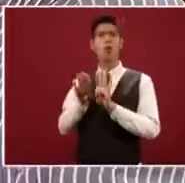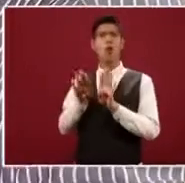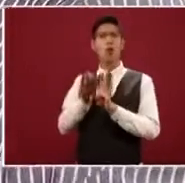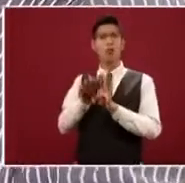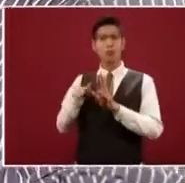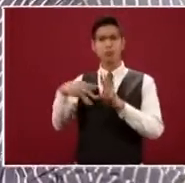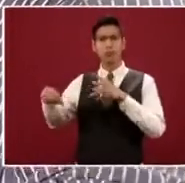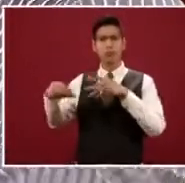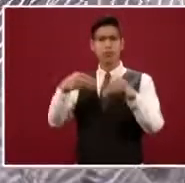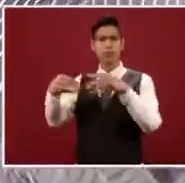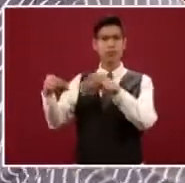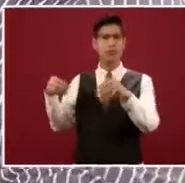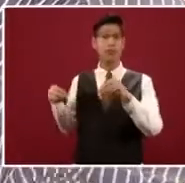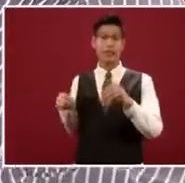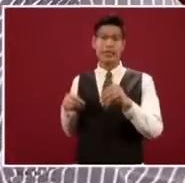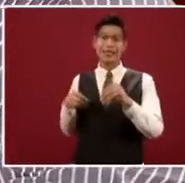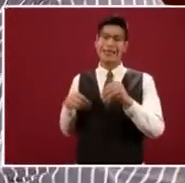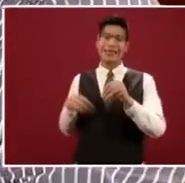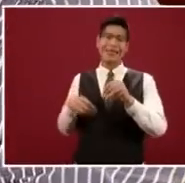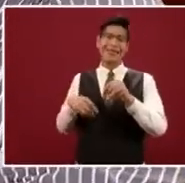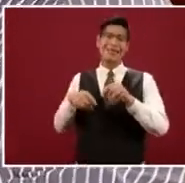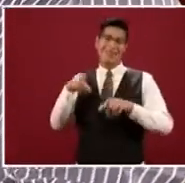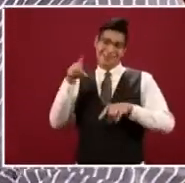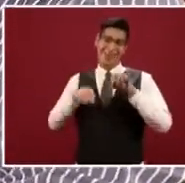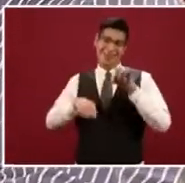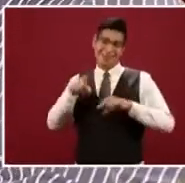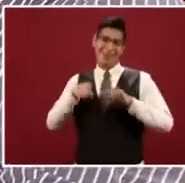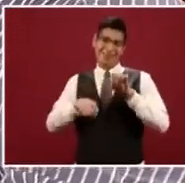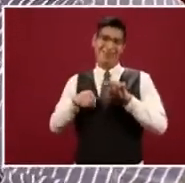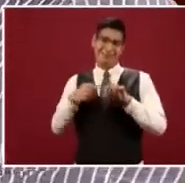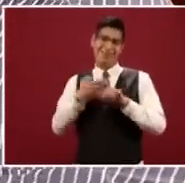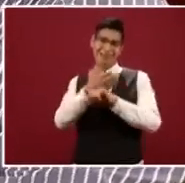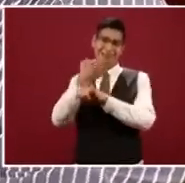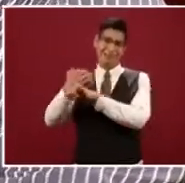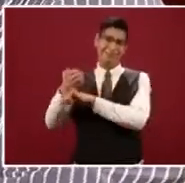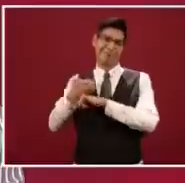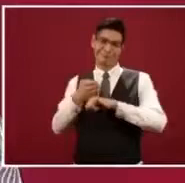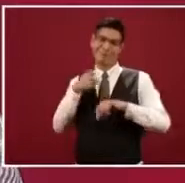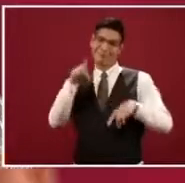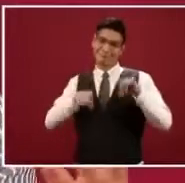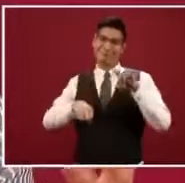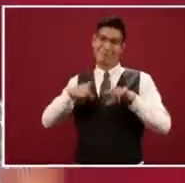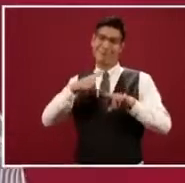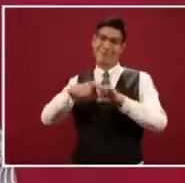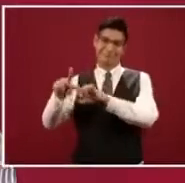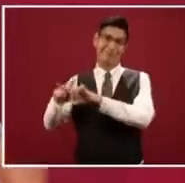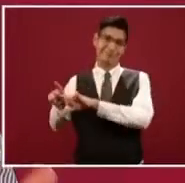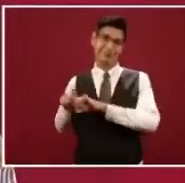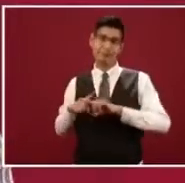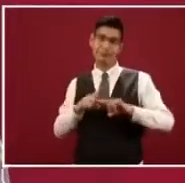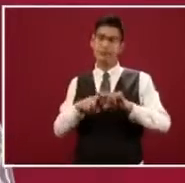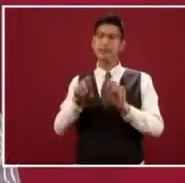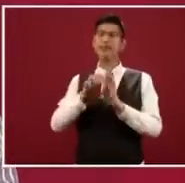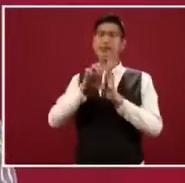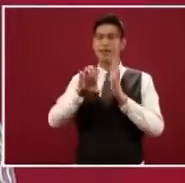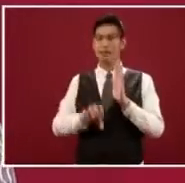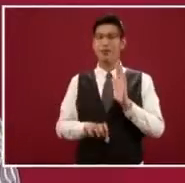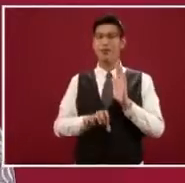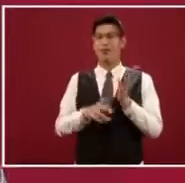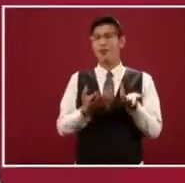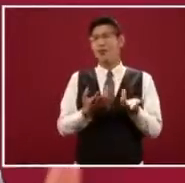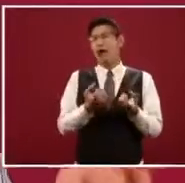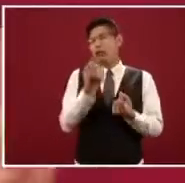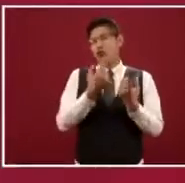enfermedad varía en las distintas regiones del país. Por razones esperables, que son básicamente la gran cantidad de